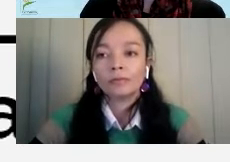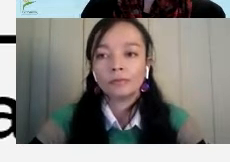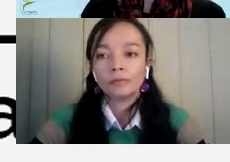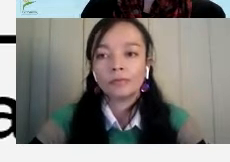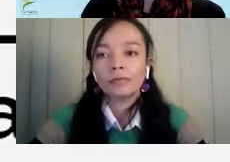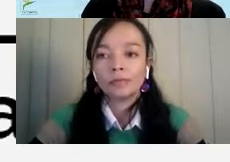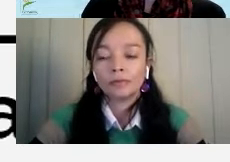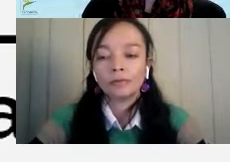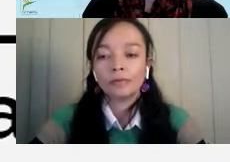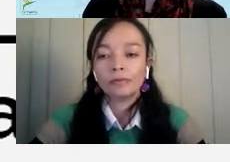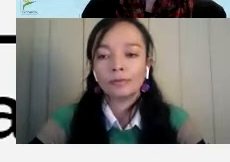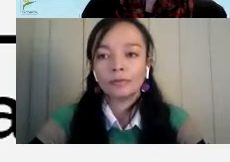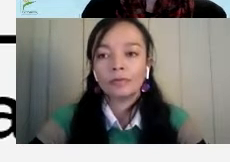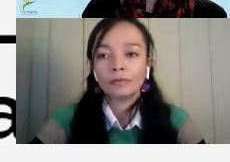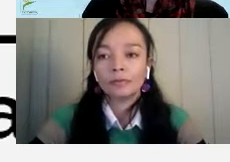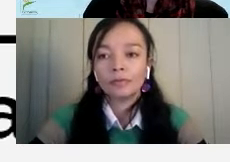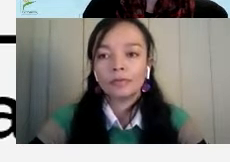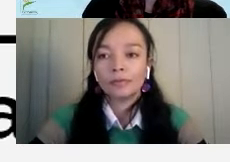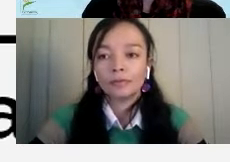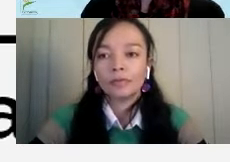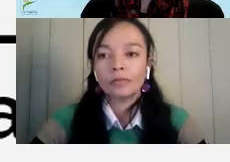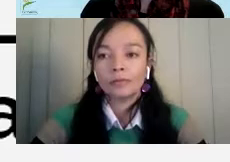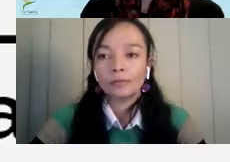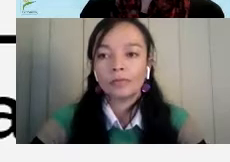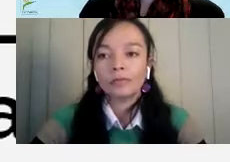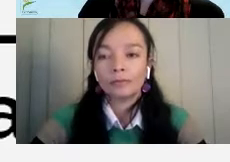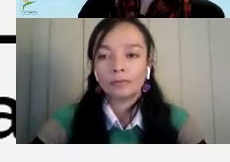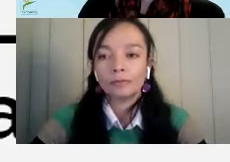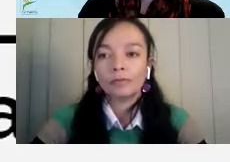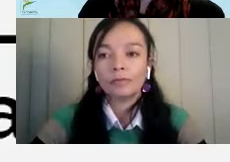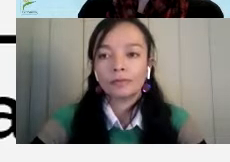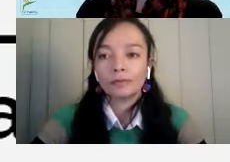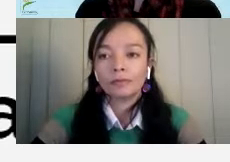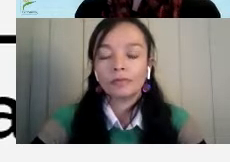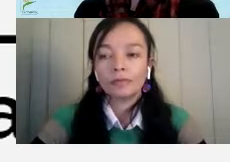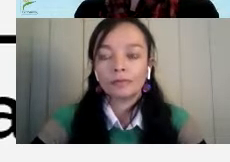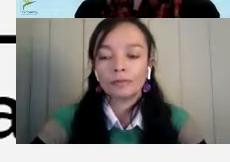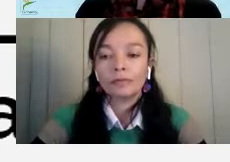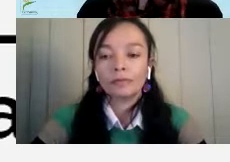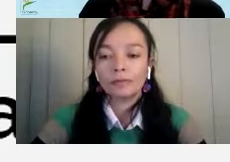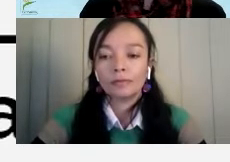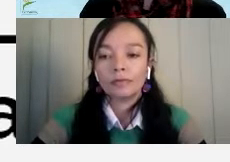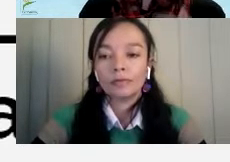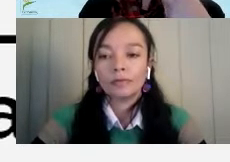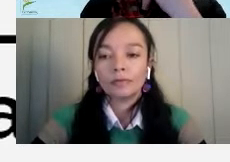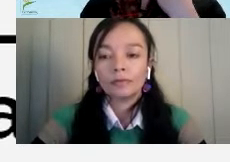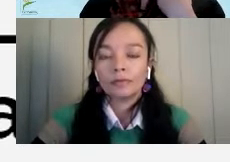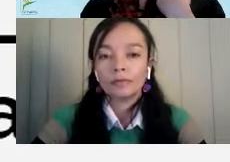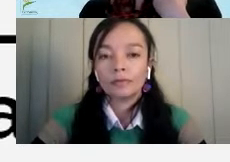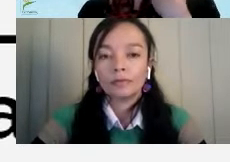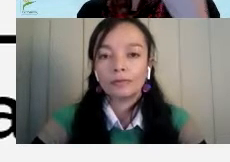libros a los niños o solamente cuando se ocurre. Es el momento, bueno, estamos comiendo y